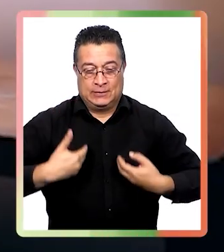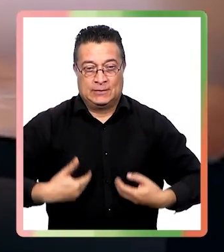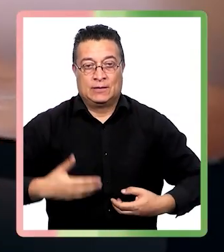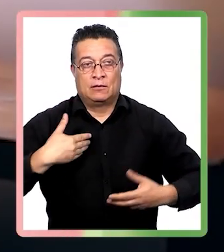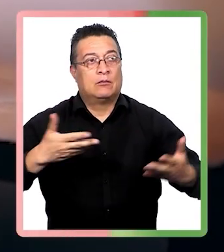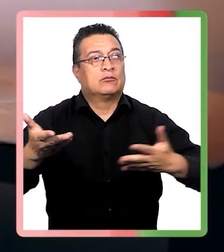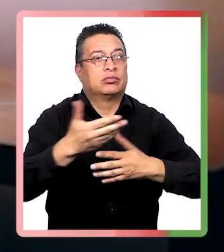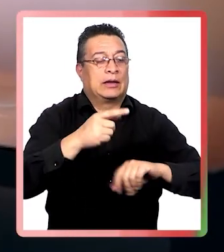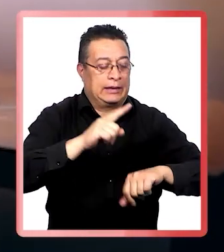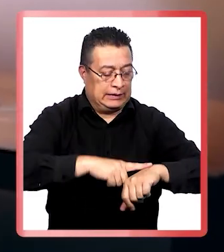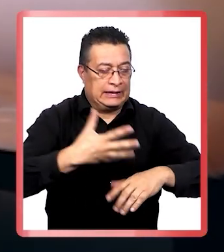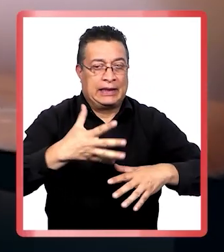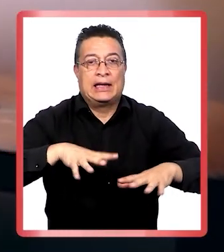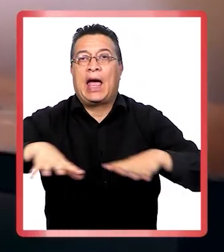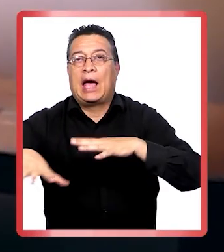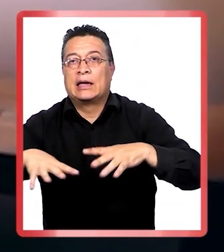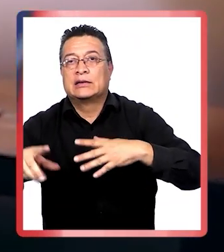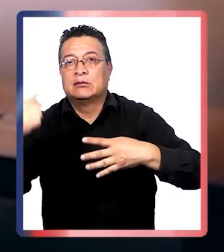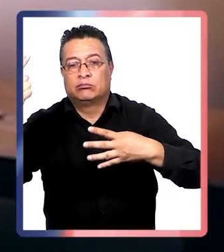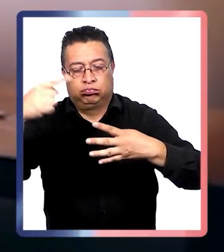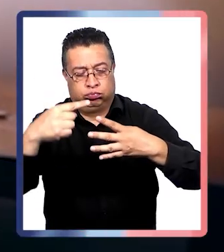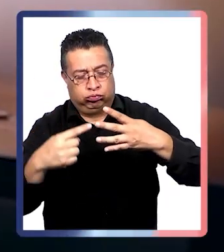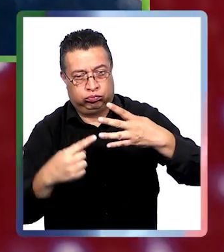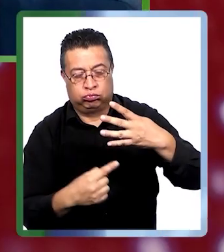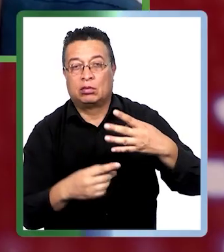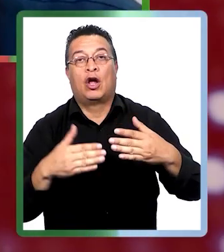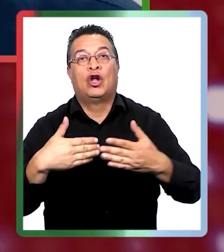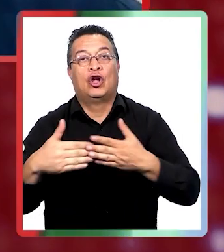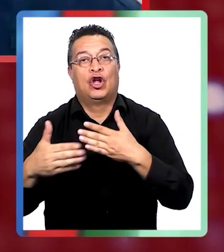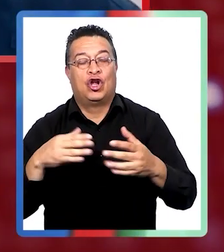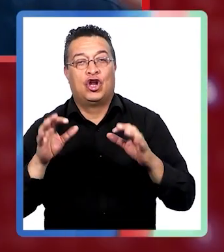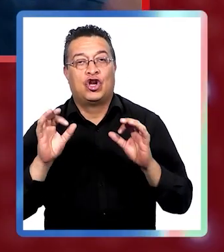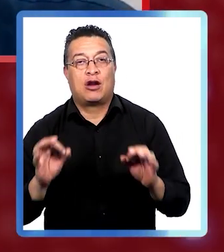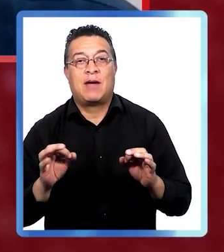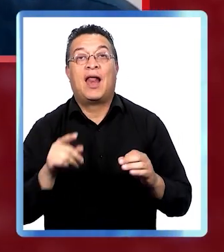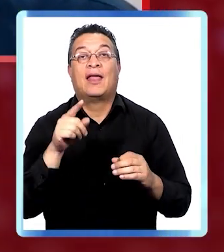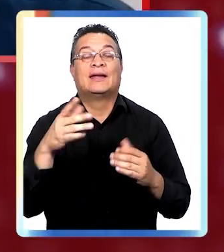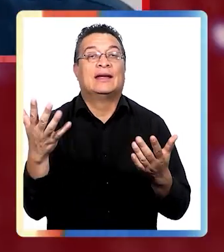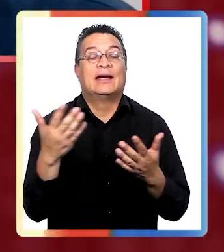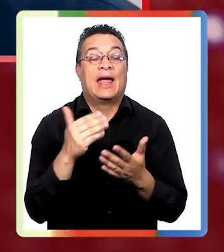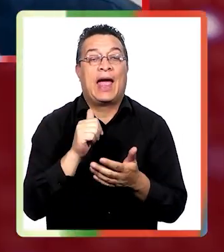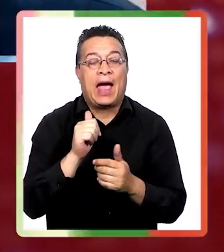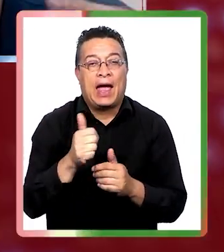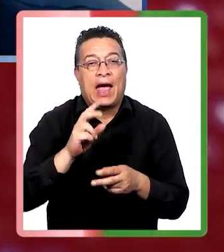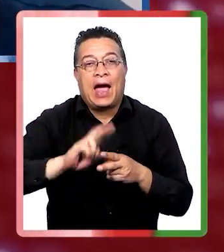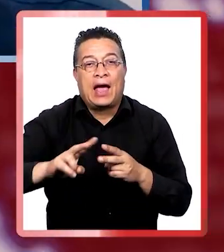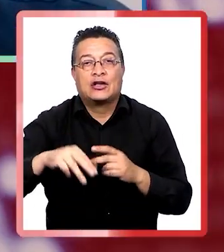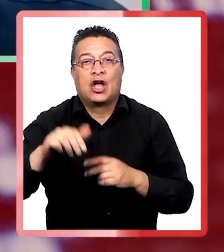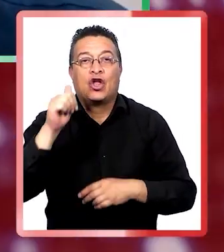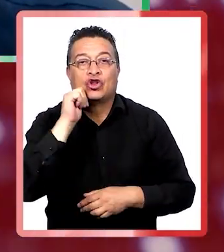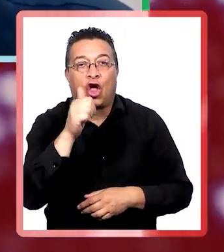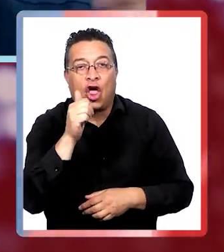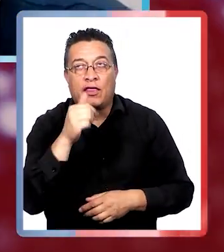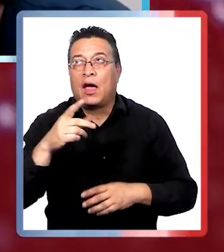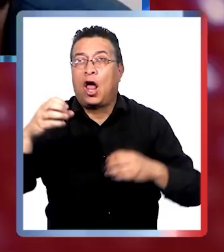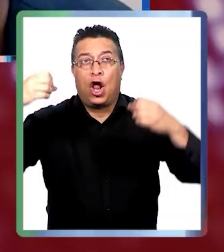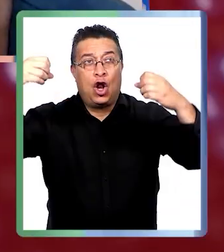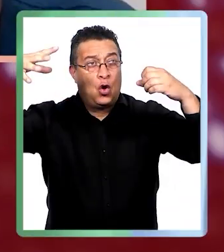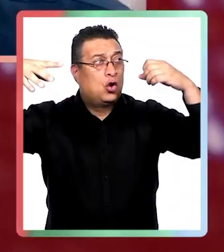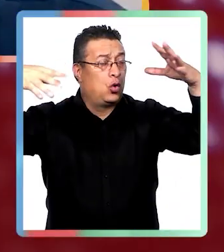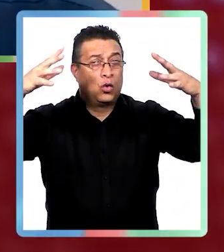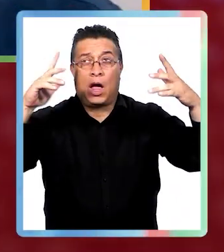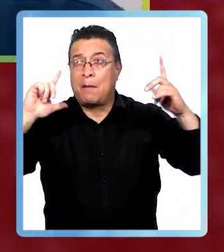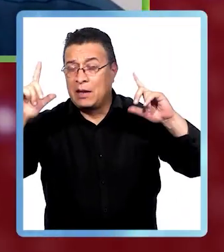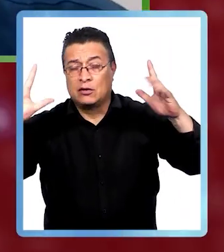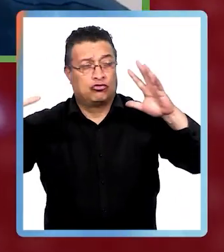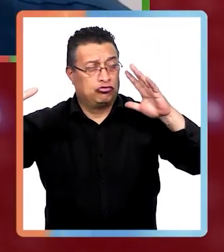reloj social. Por eso que habitual, que el reloj social, digamos, es lo que hacemos en el día a día en general, las